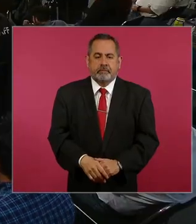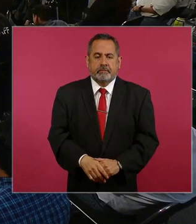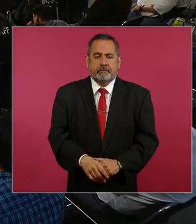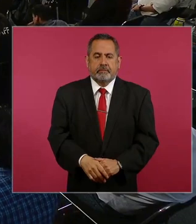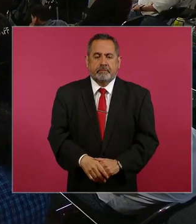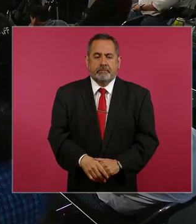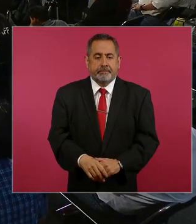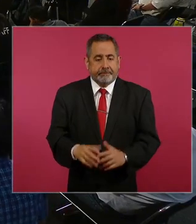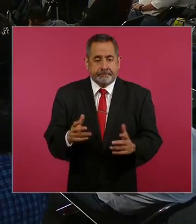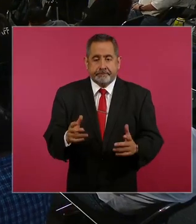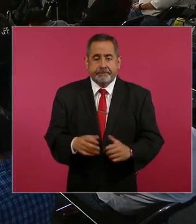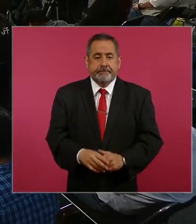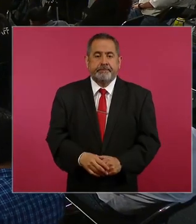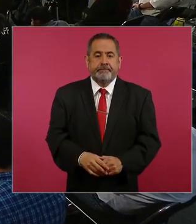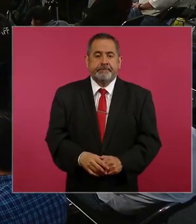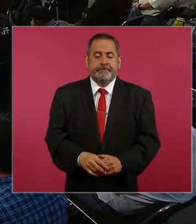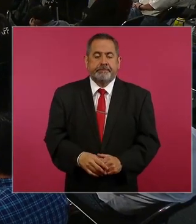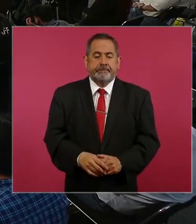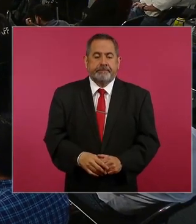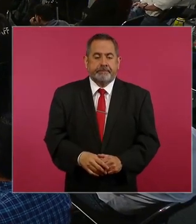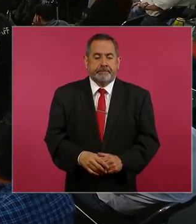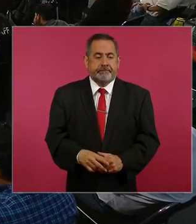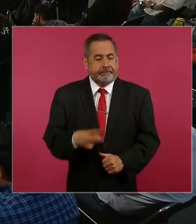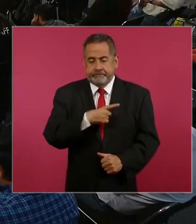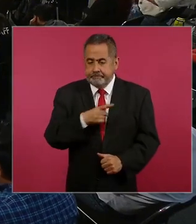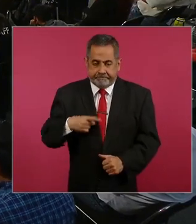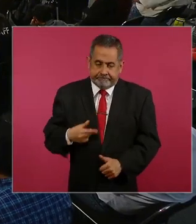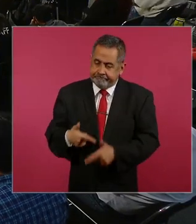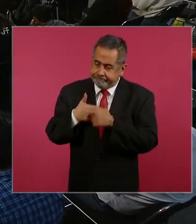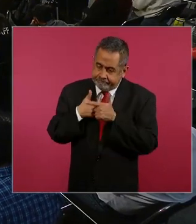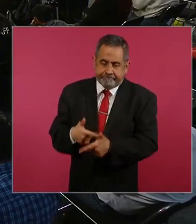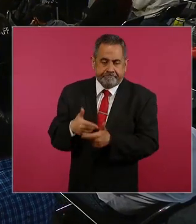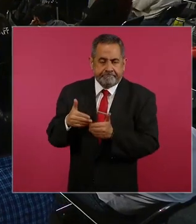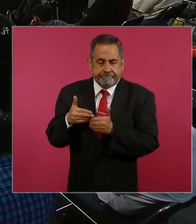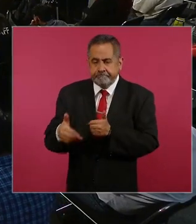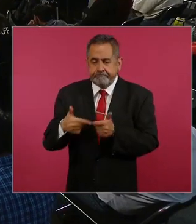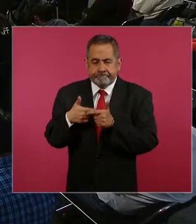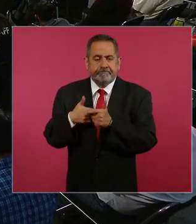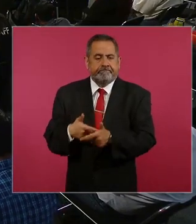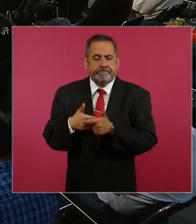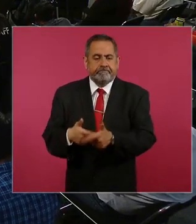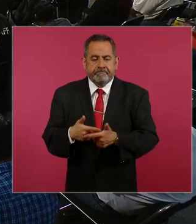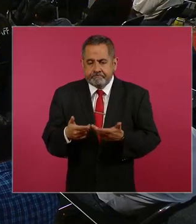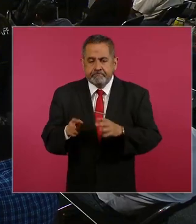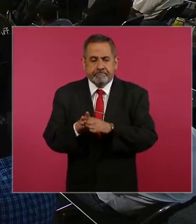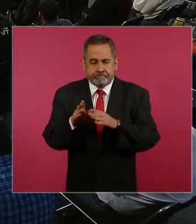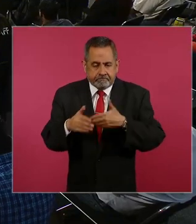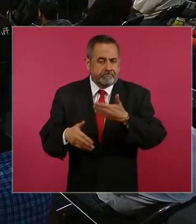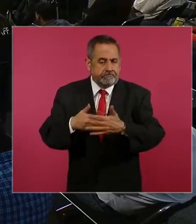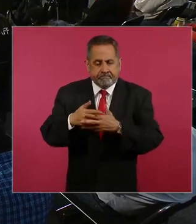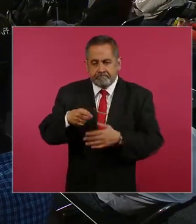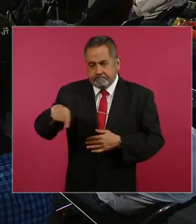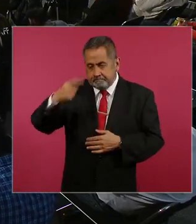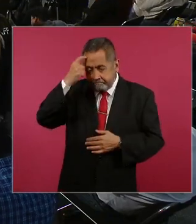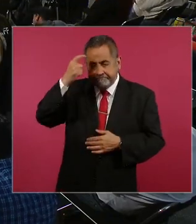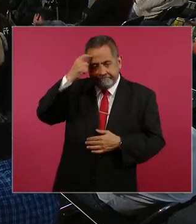entonces tenemos que seguir haciendo conciencia